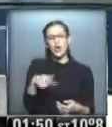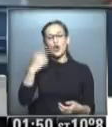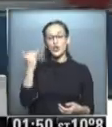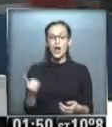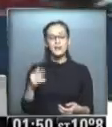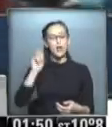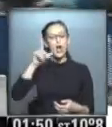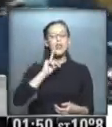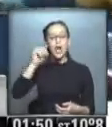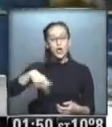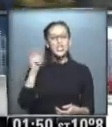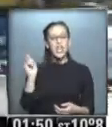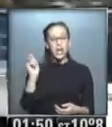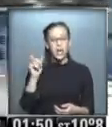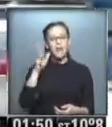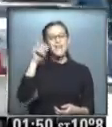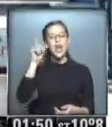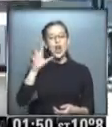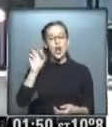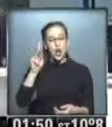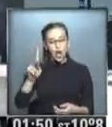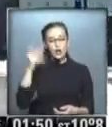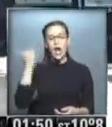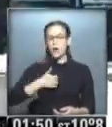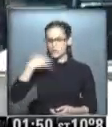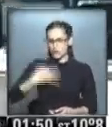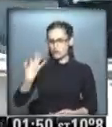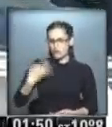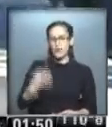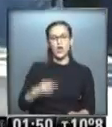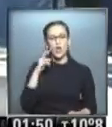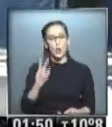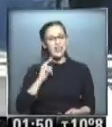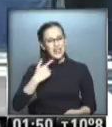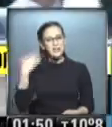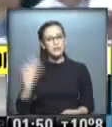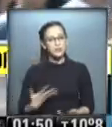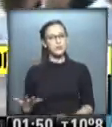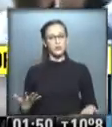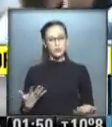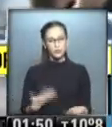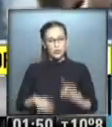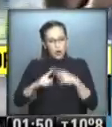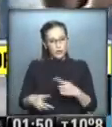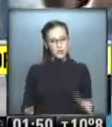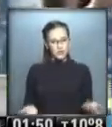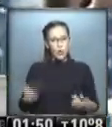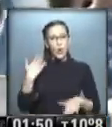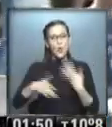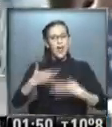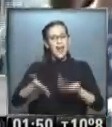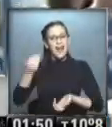victoria en la jornada de hoy fue Charlie Verloc, que está teniendo un gran 2003, el número 48 del ranking de ATP. Había jugado